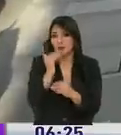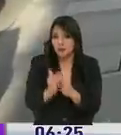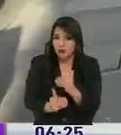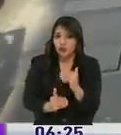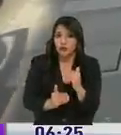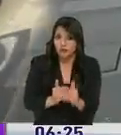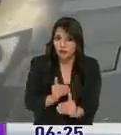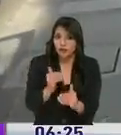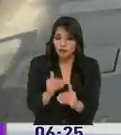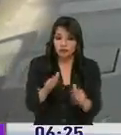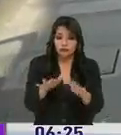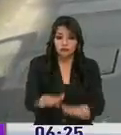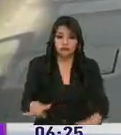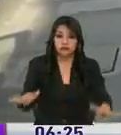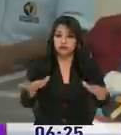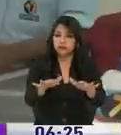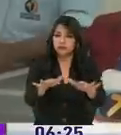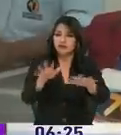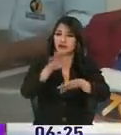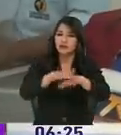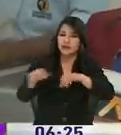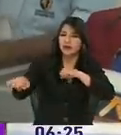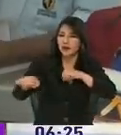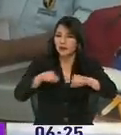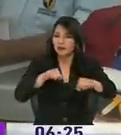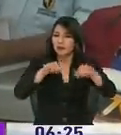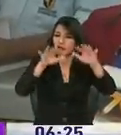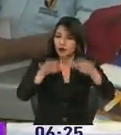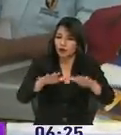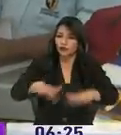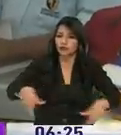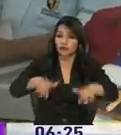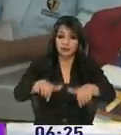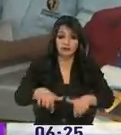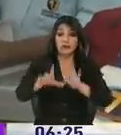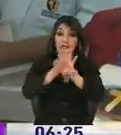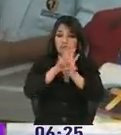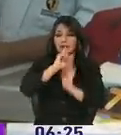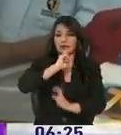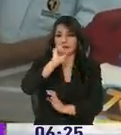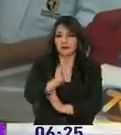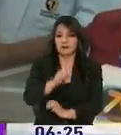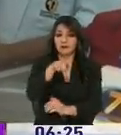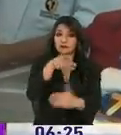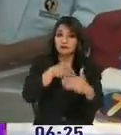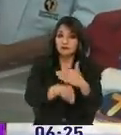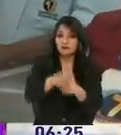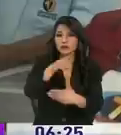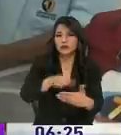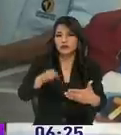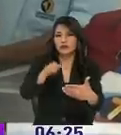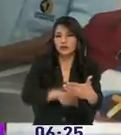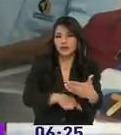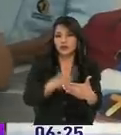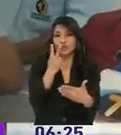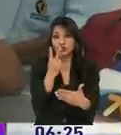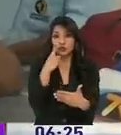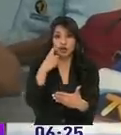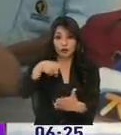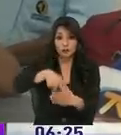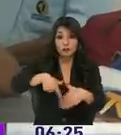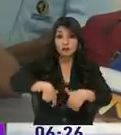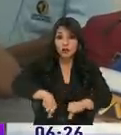ex zona cero después del terremoto. A pesar de que hay una ley de que existe que no permite andar dos hombres en